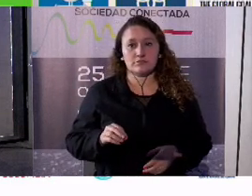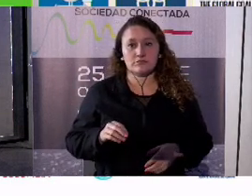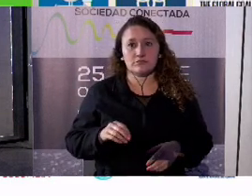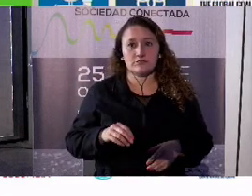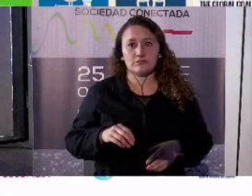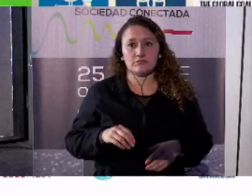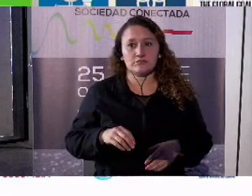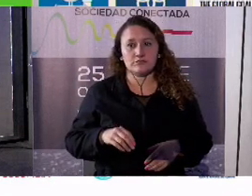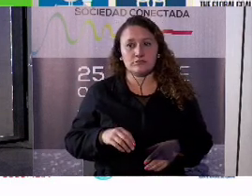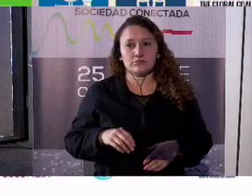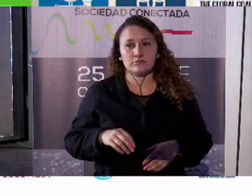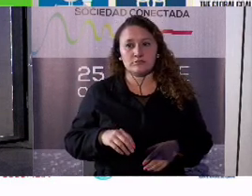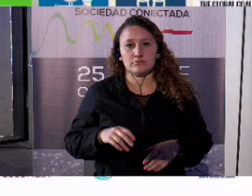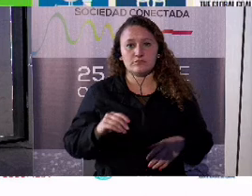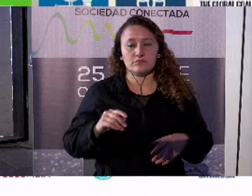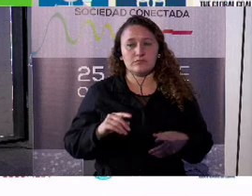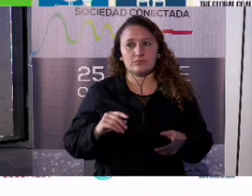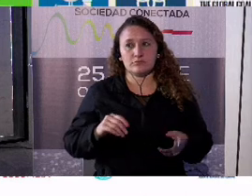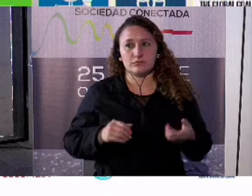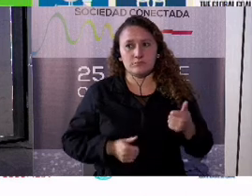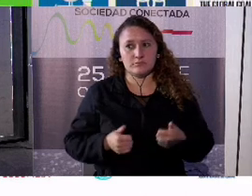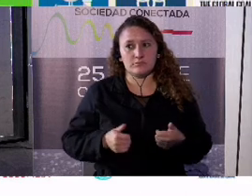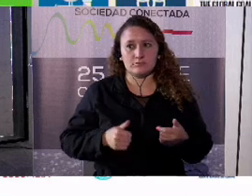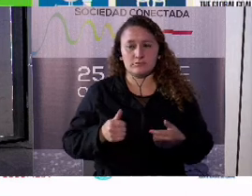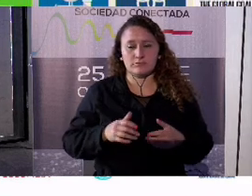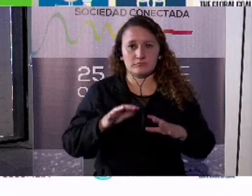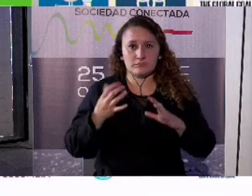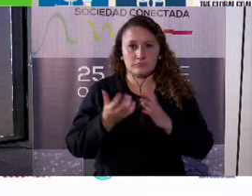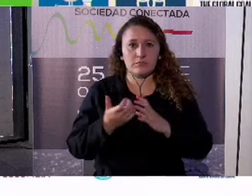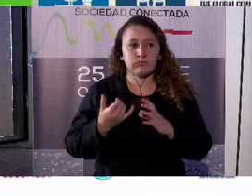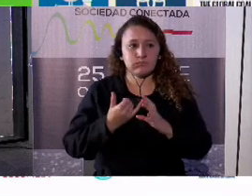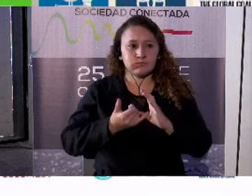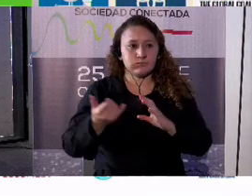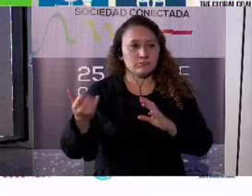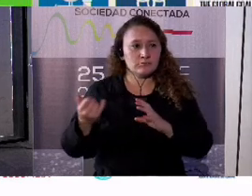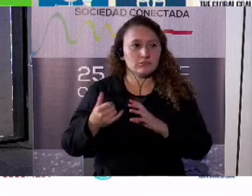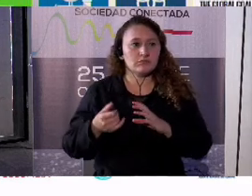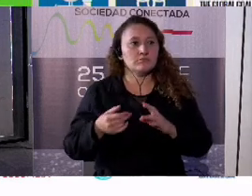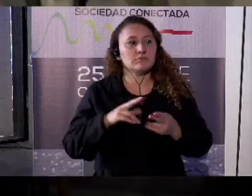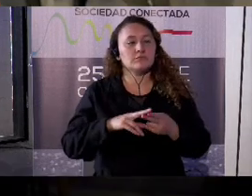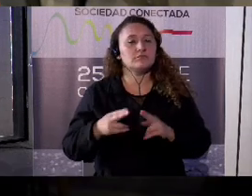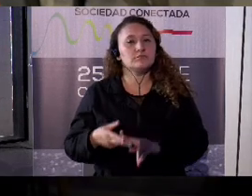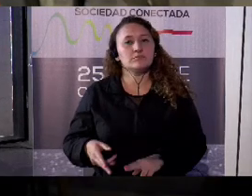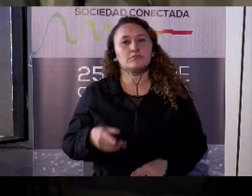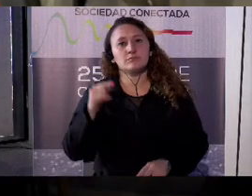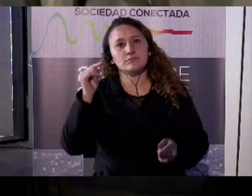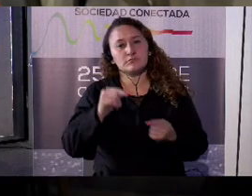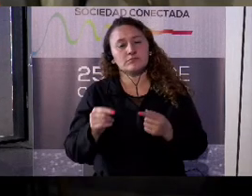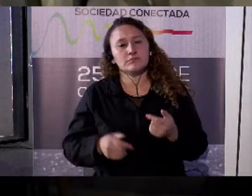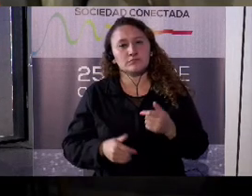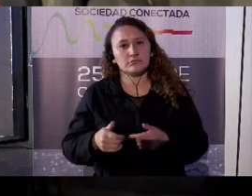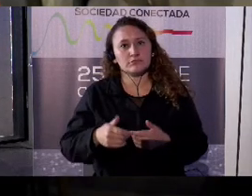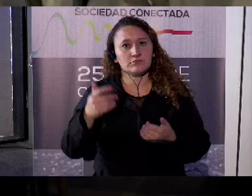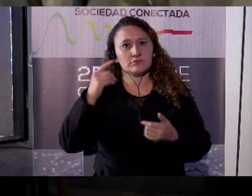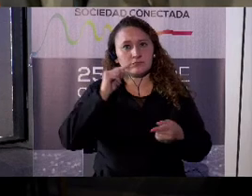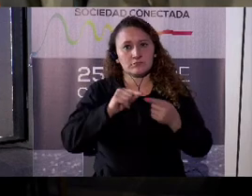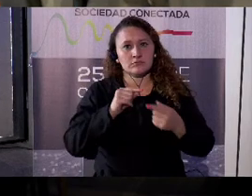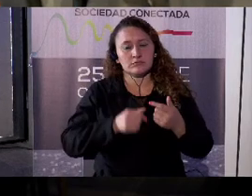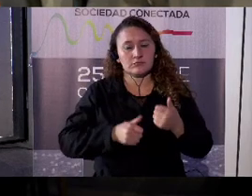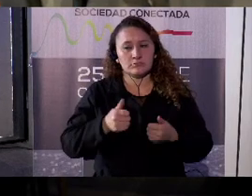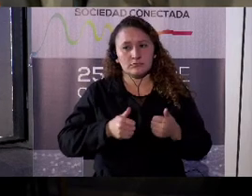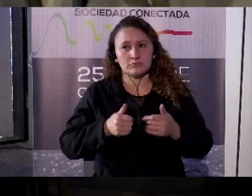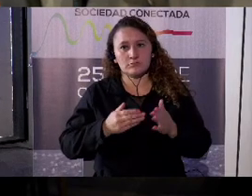iot que se están implementando a nivel global tienen una correlación directa con alguno de los objetivos eh de